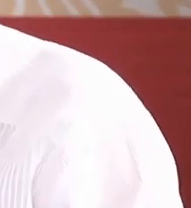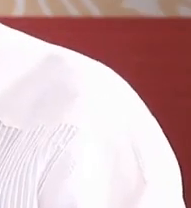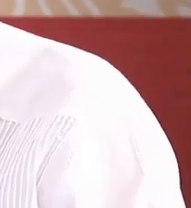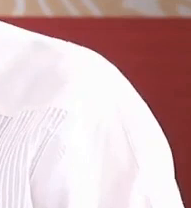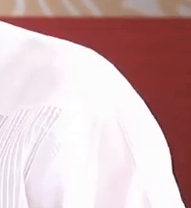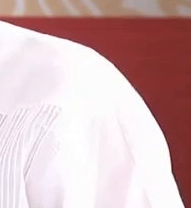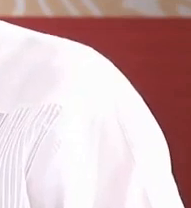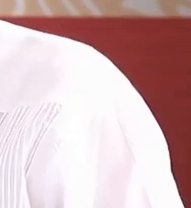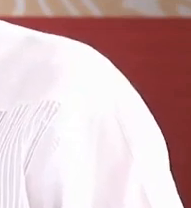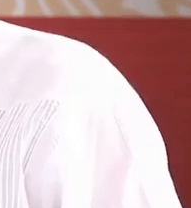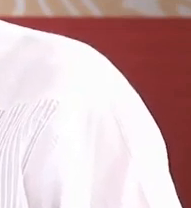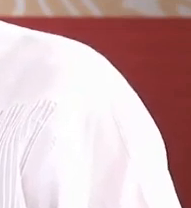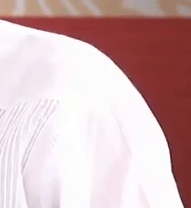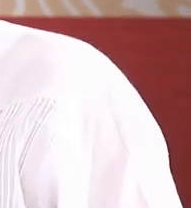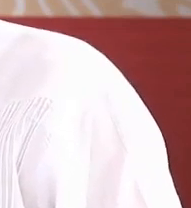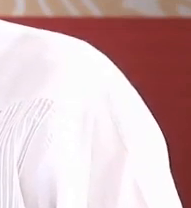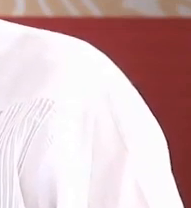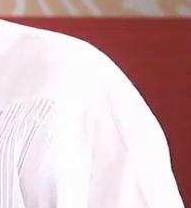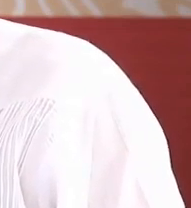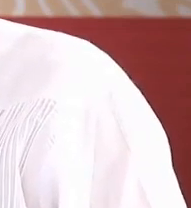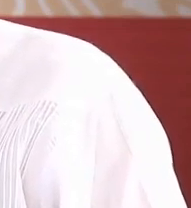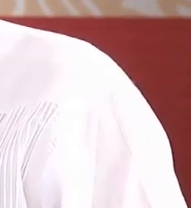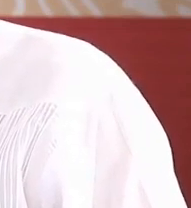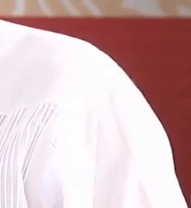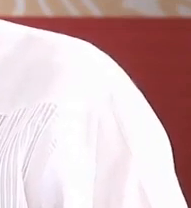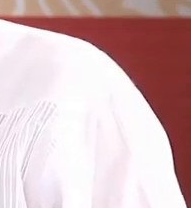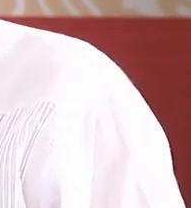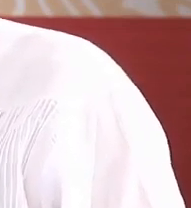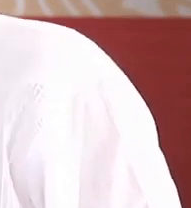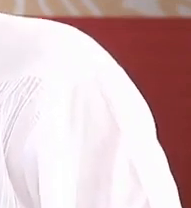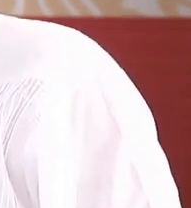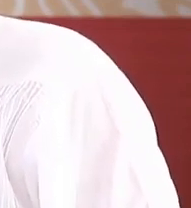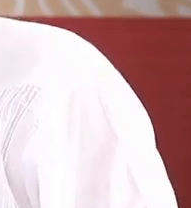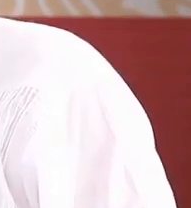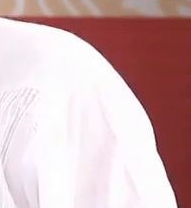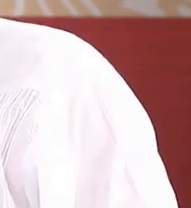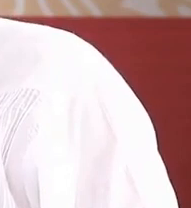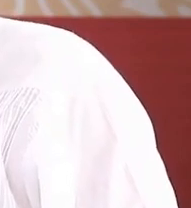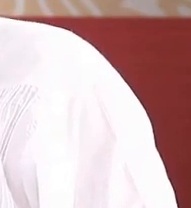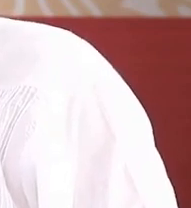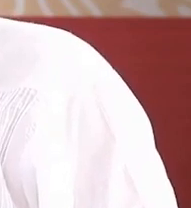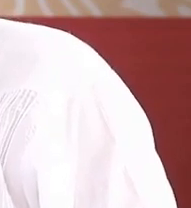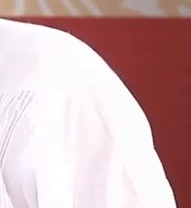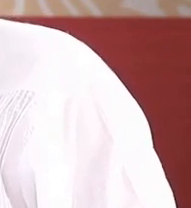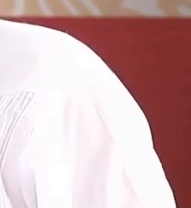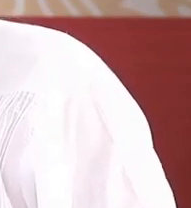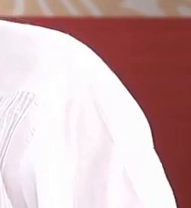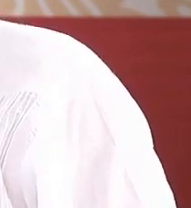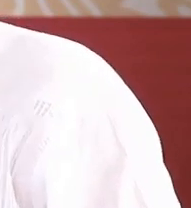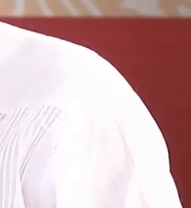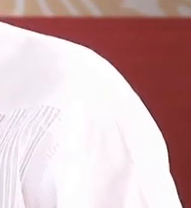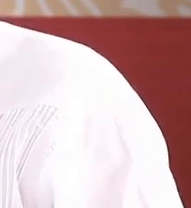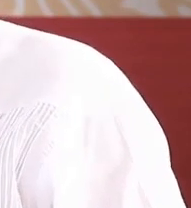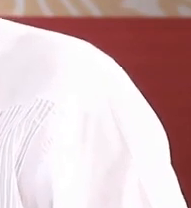de la República en donde somos liberales y nunca